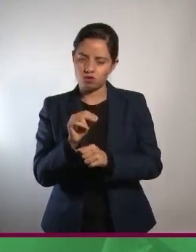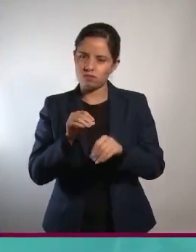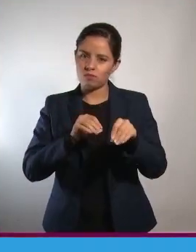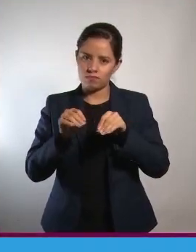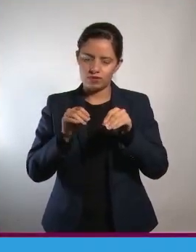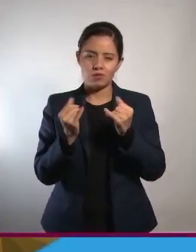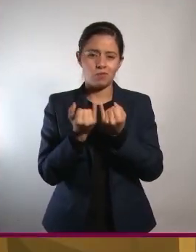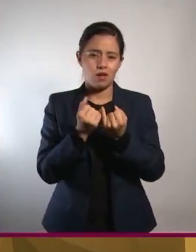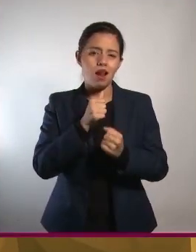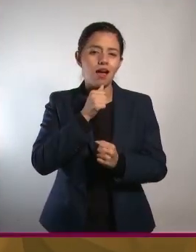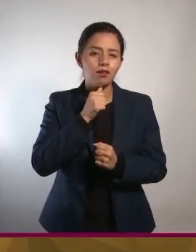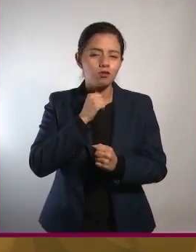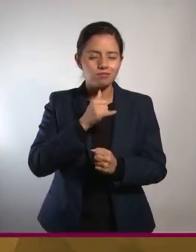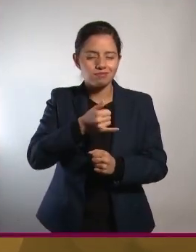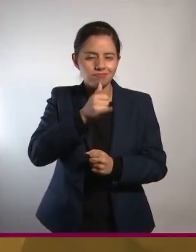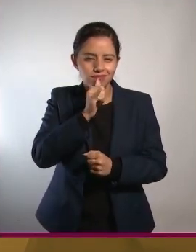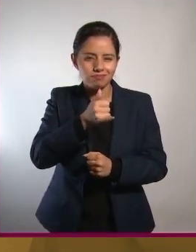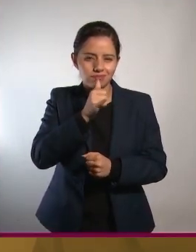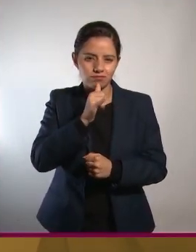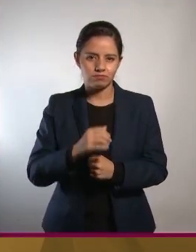alcoholismo.